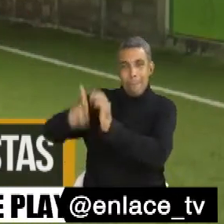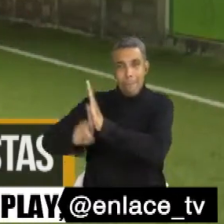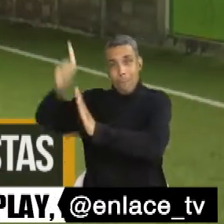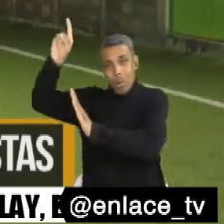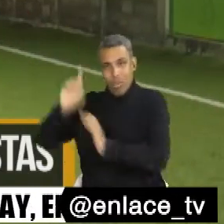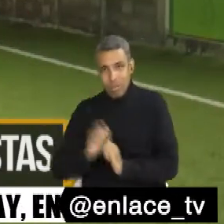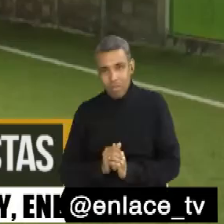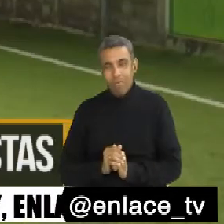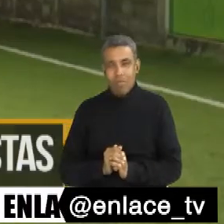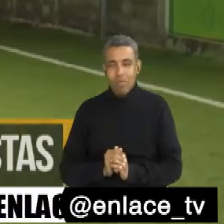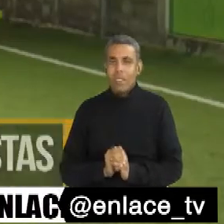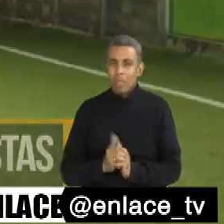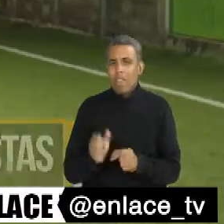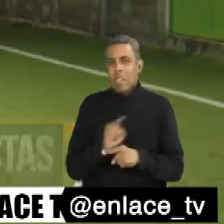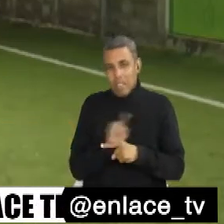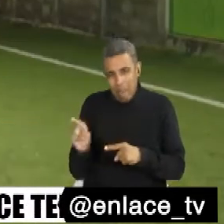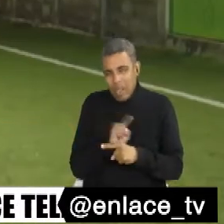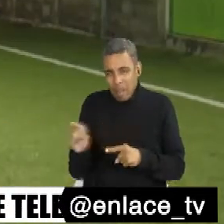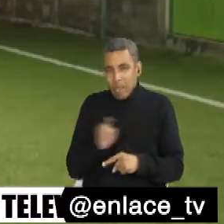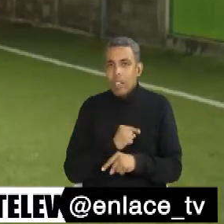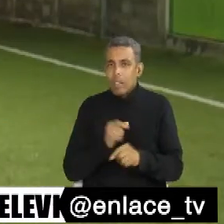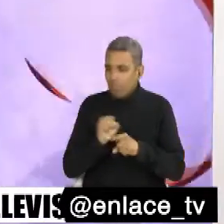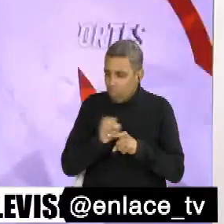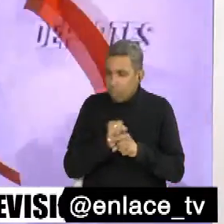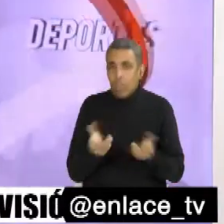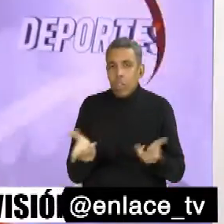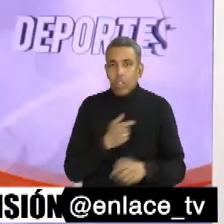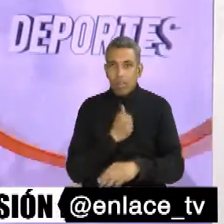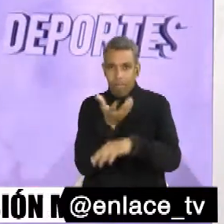fines de semana en la cancha La Cotraeco.